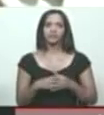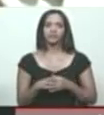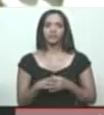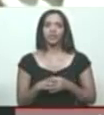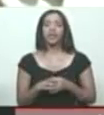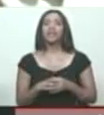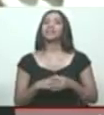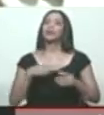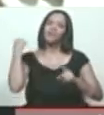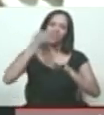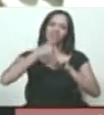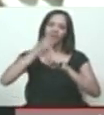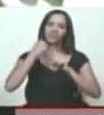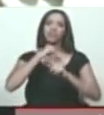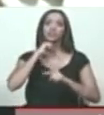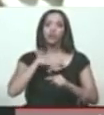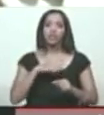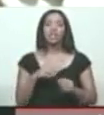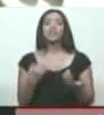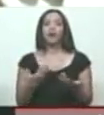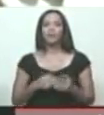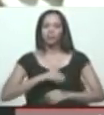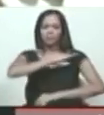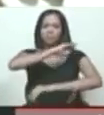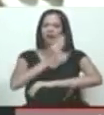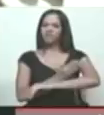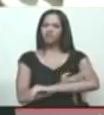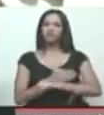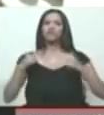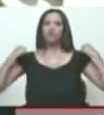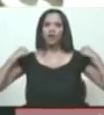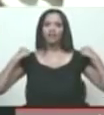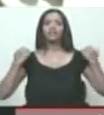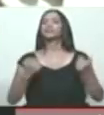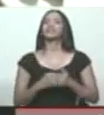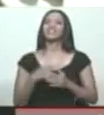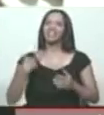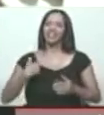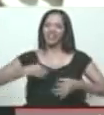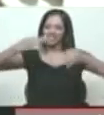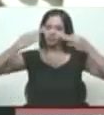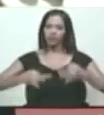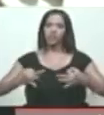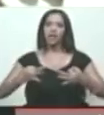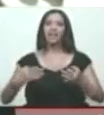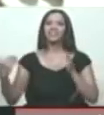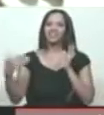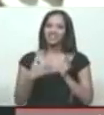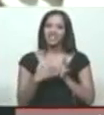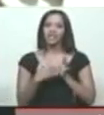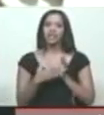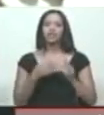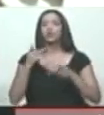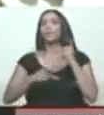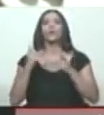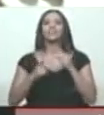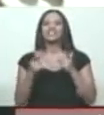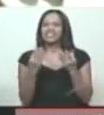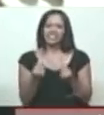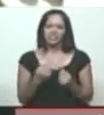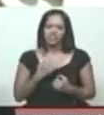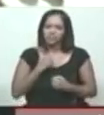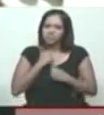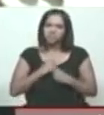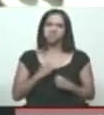dando una batalla histórica y vamos a salir más fuertes que nunca de esta batalla. Tengan la seguridad. Este ataque artero que nos produce tanta